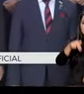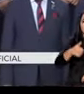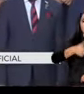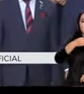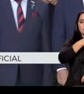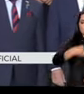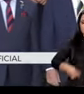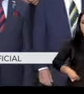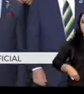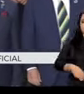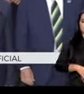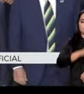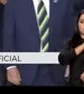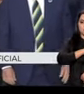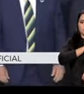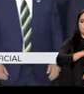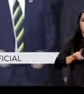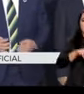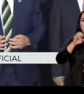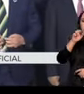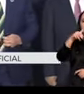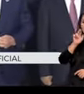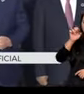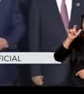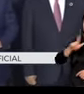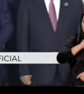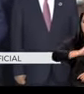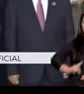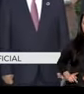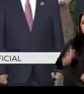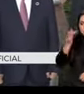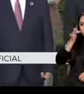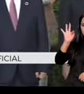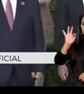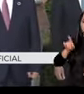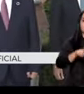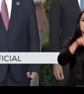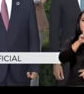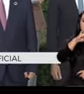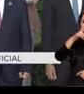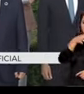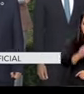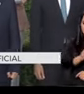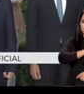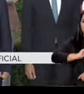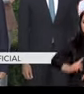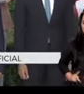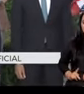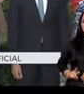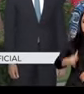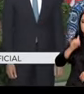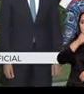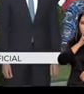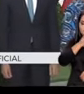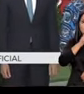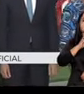difícil invitar a Rusia a un cónclave donde participa el presidente de los Estados Unidos, el presidente de Francia y algunos otros